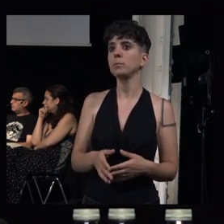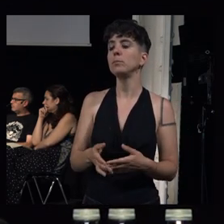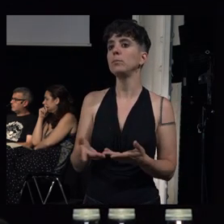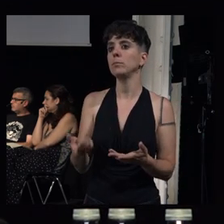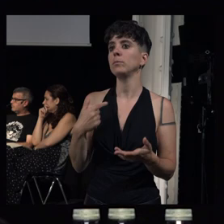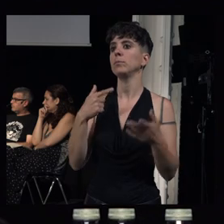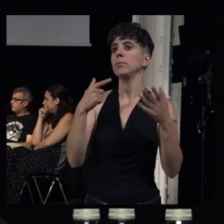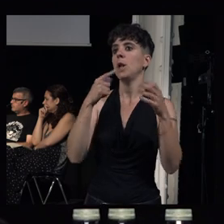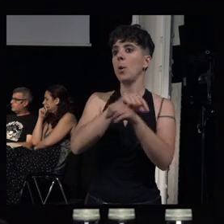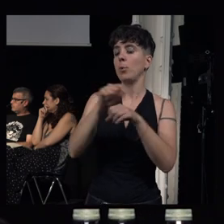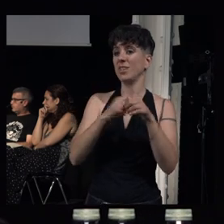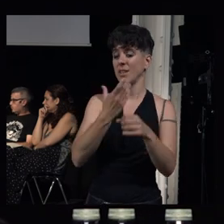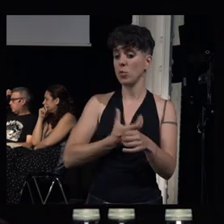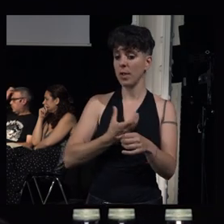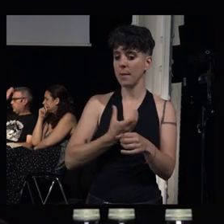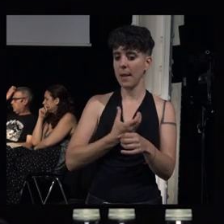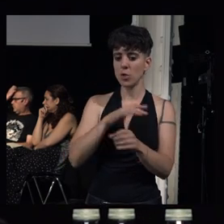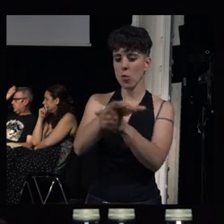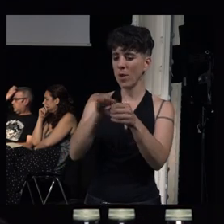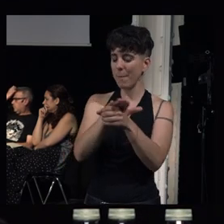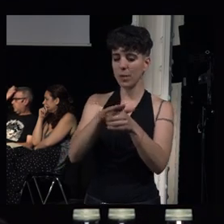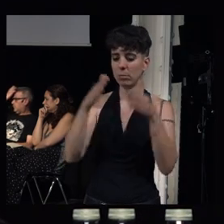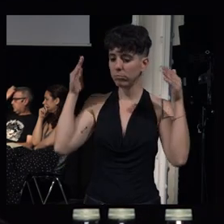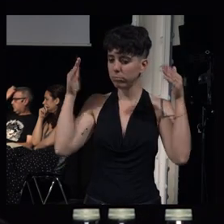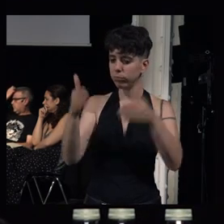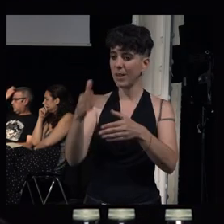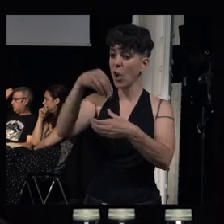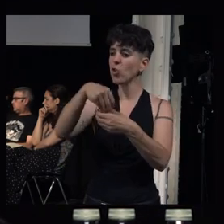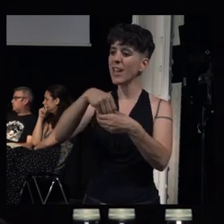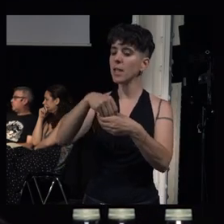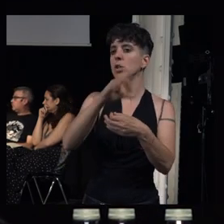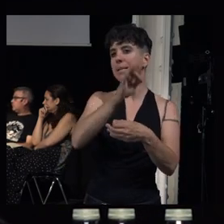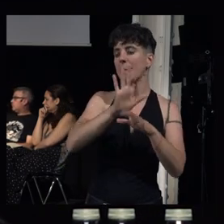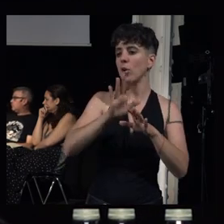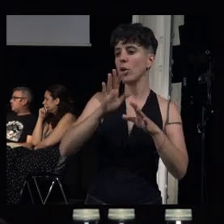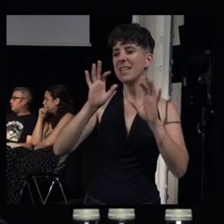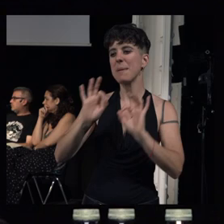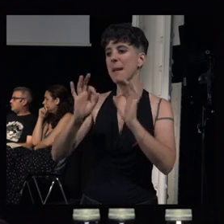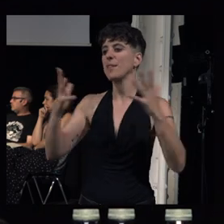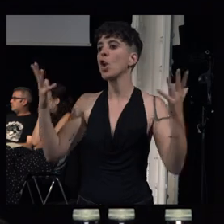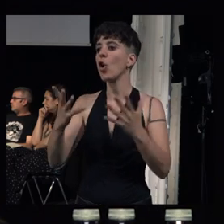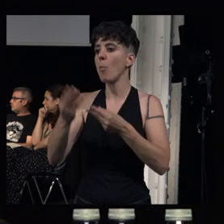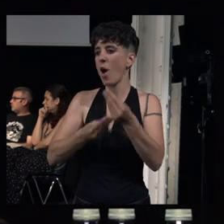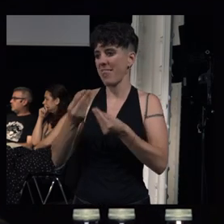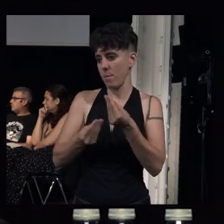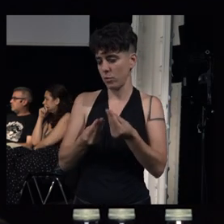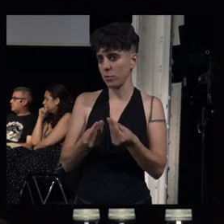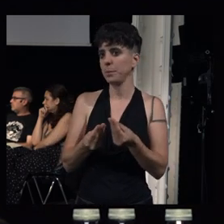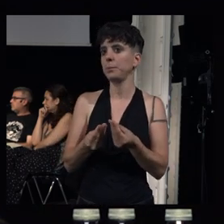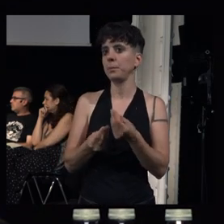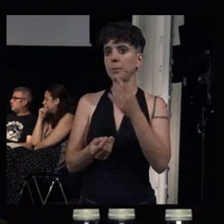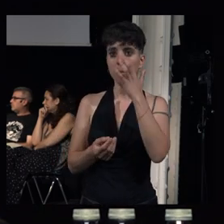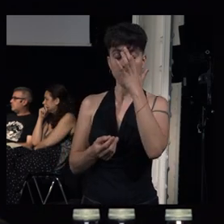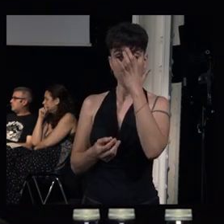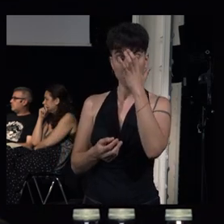las políticas municipales se tiene que intervenir, pero no tanto en el contenido, sino en el cómo hacemos las cosas, quería sacar que